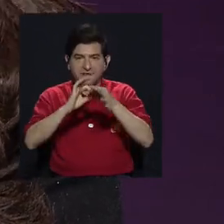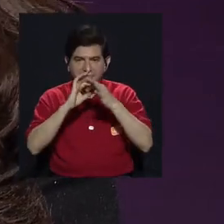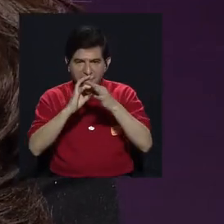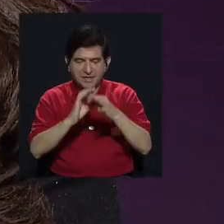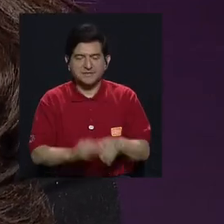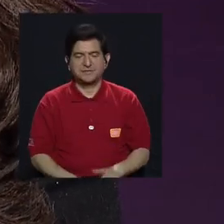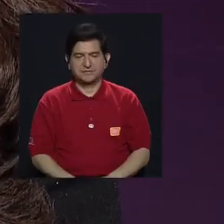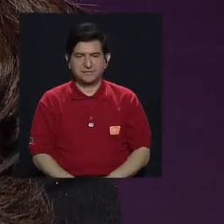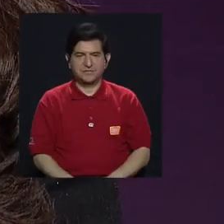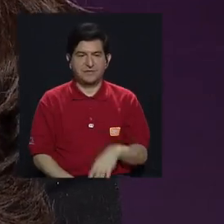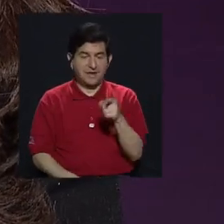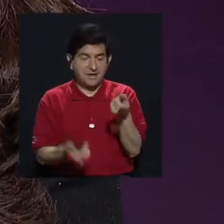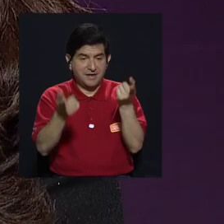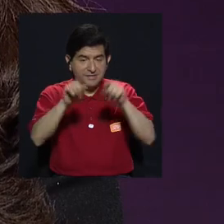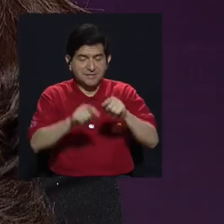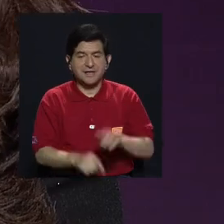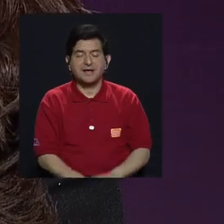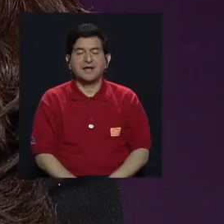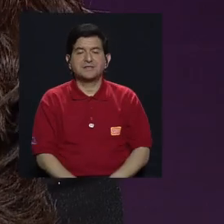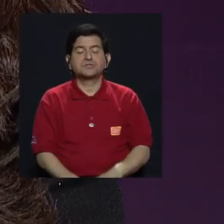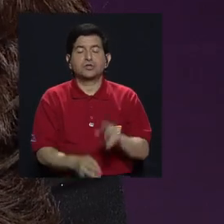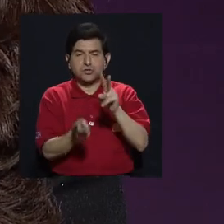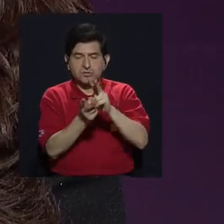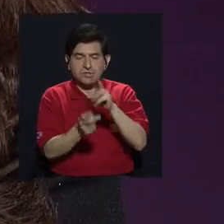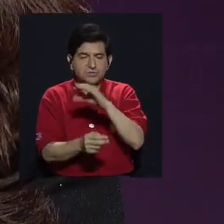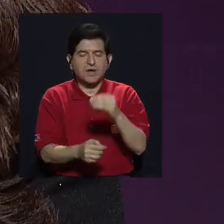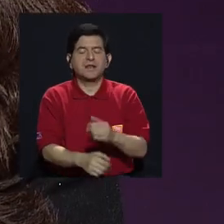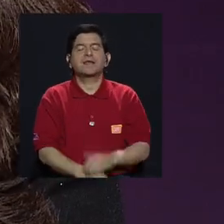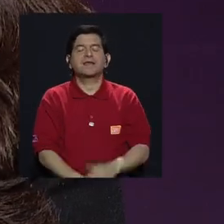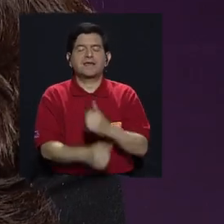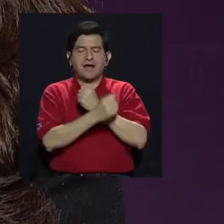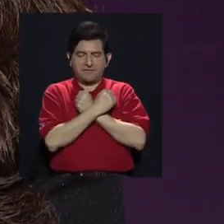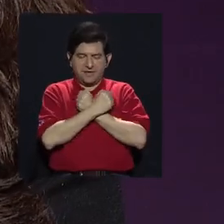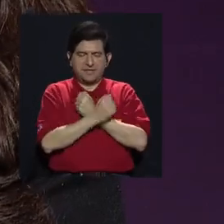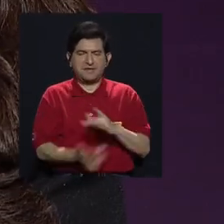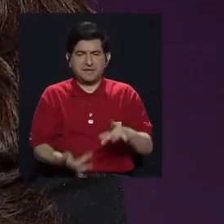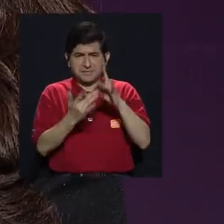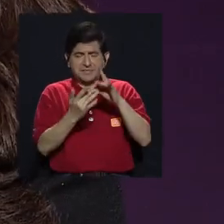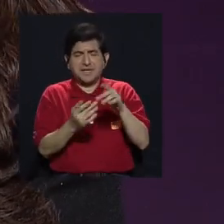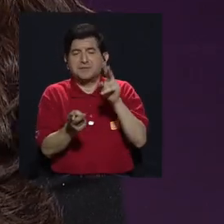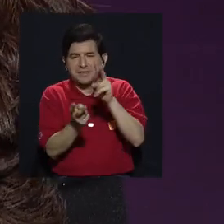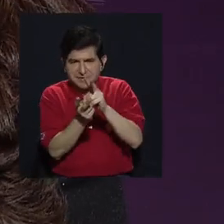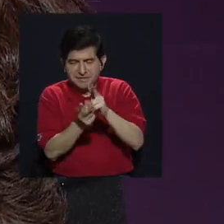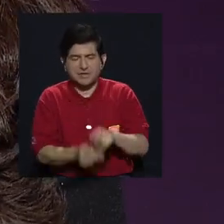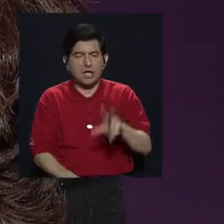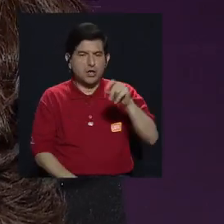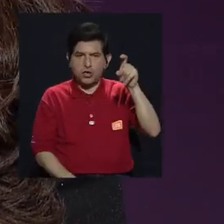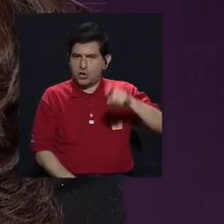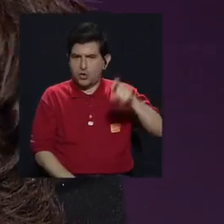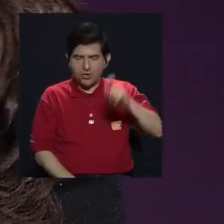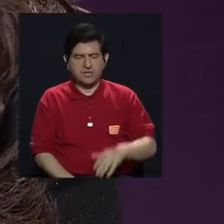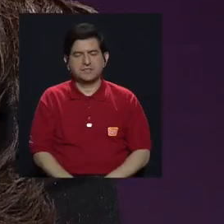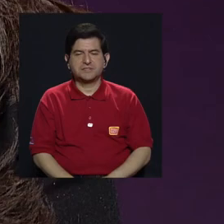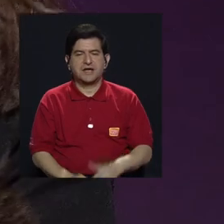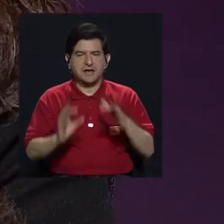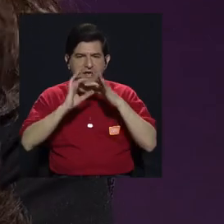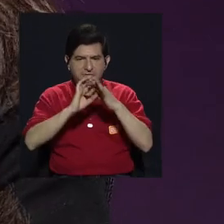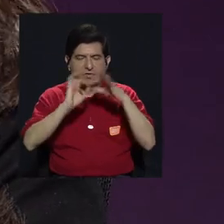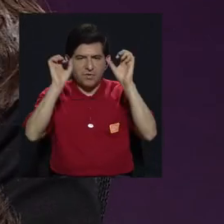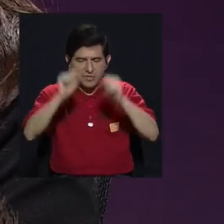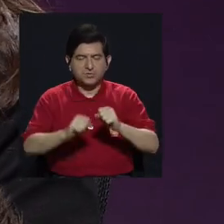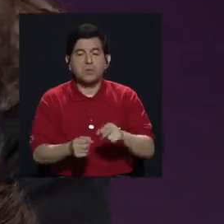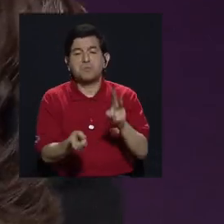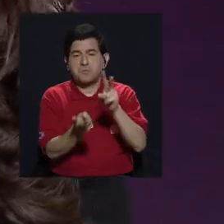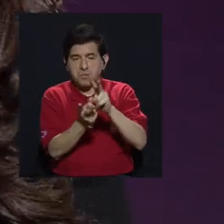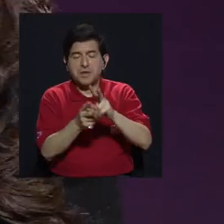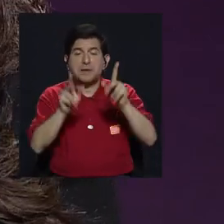de vinculación sexual y afectiva, sobre todo sexual, porque en el poliamor no necesariamente la vinculación puede ser